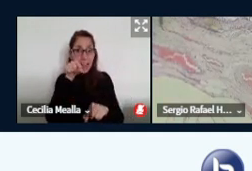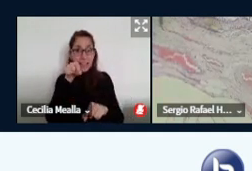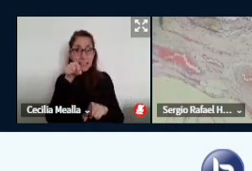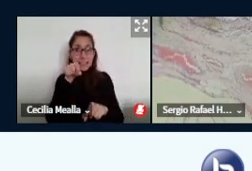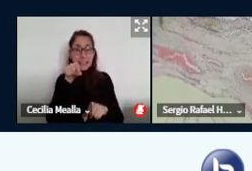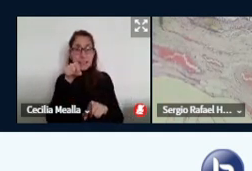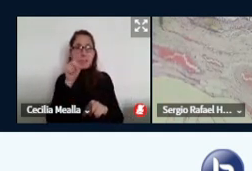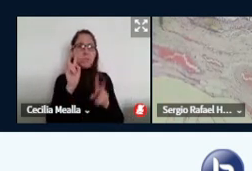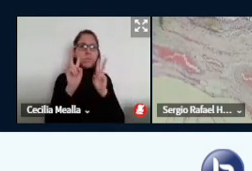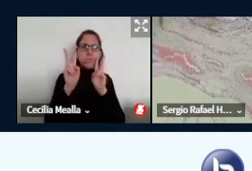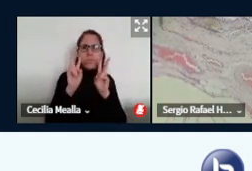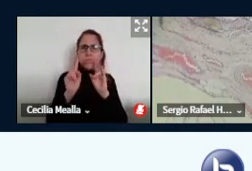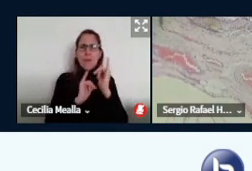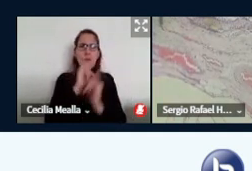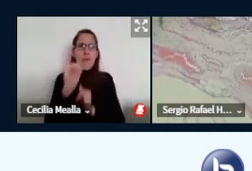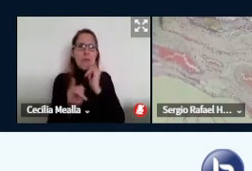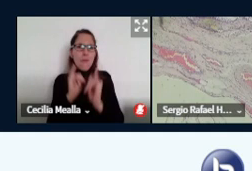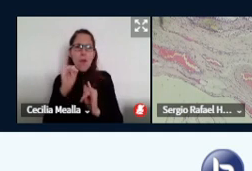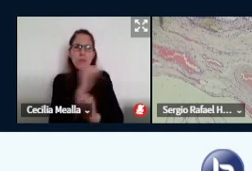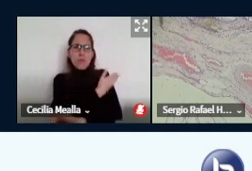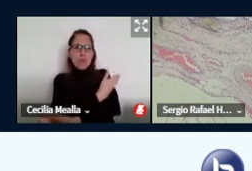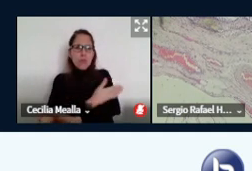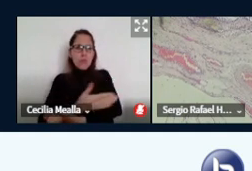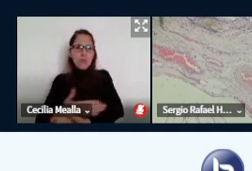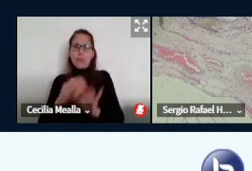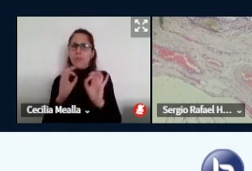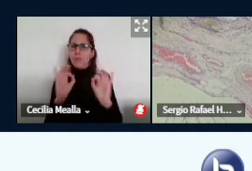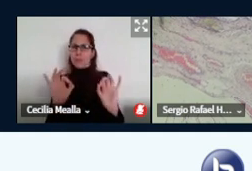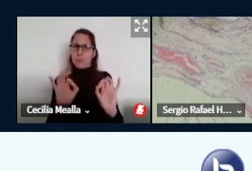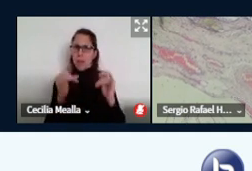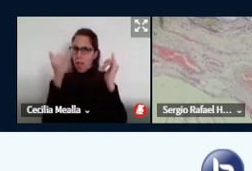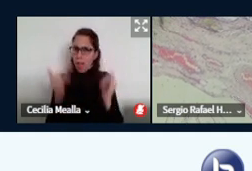ahí van a ver que tienen toda la información del curso.